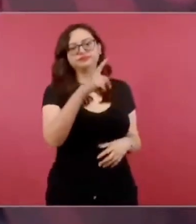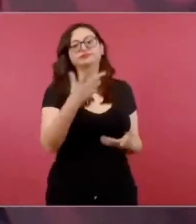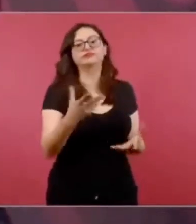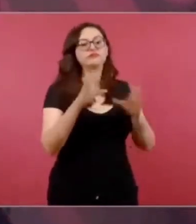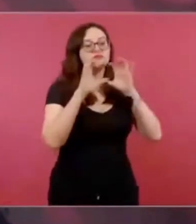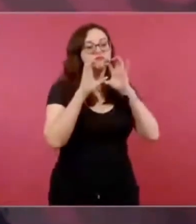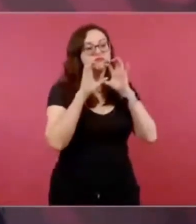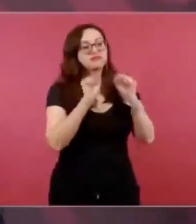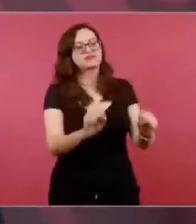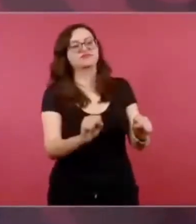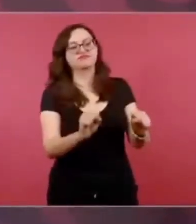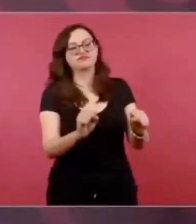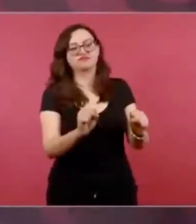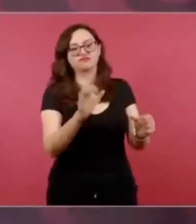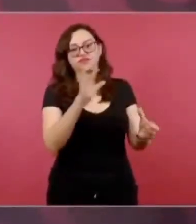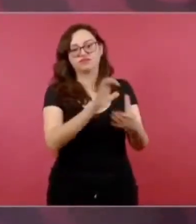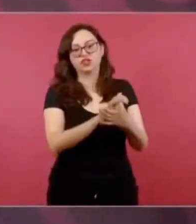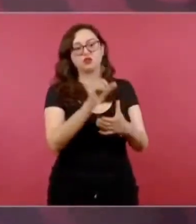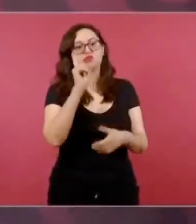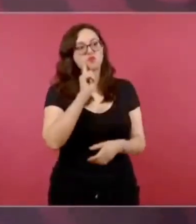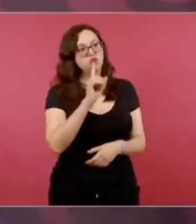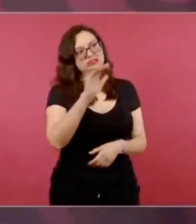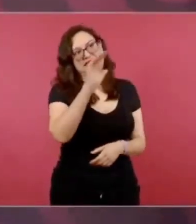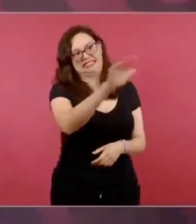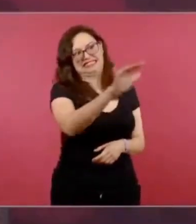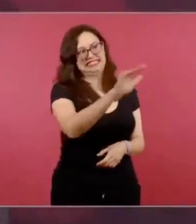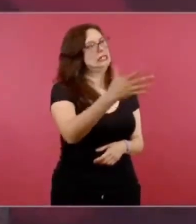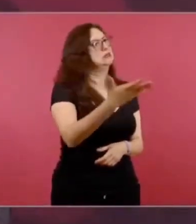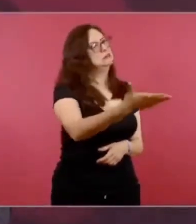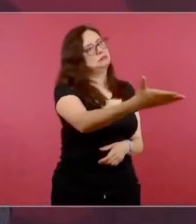a la emperatriz Carlota.